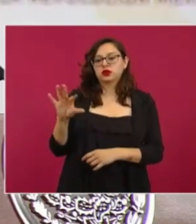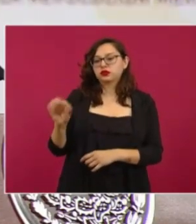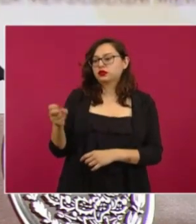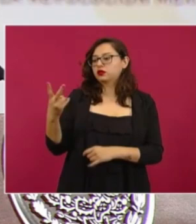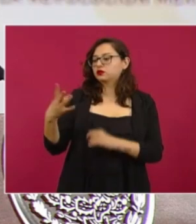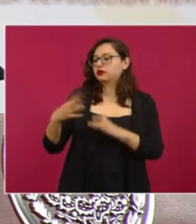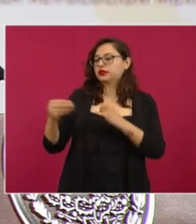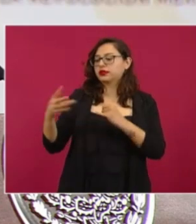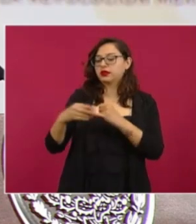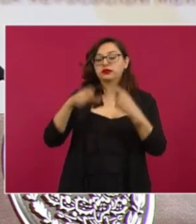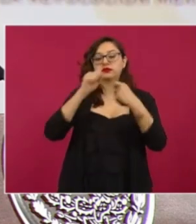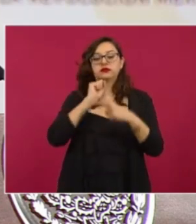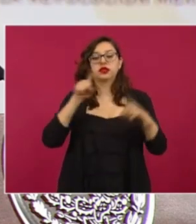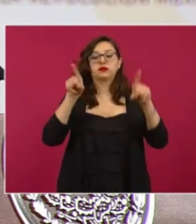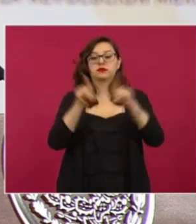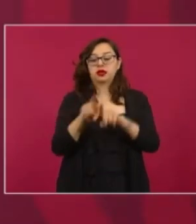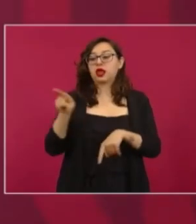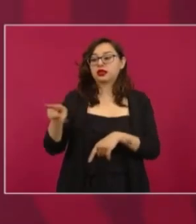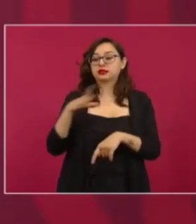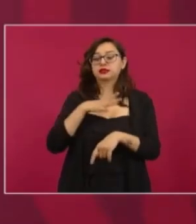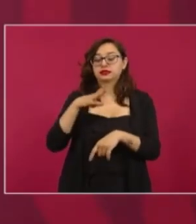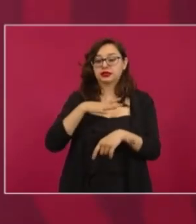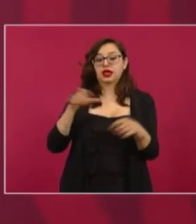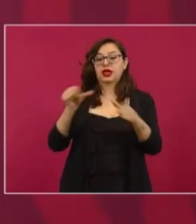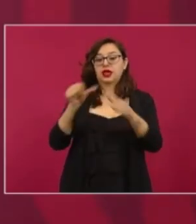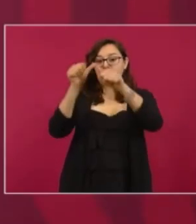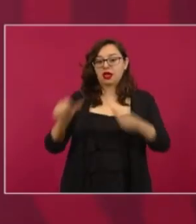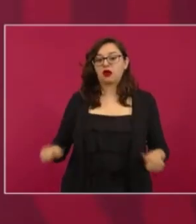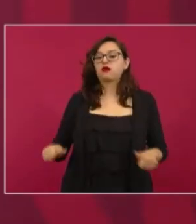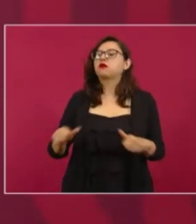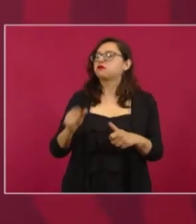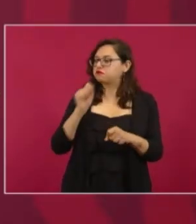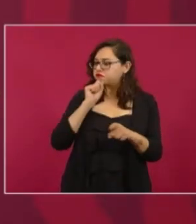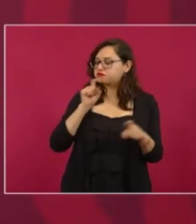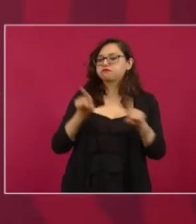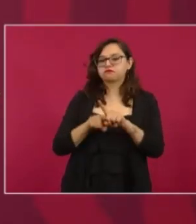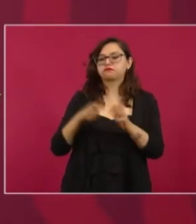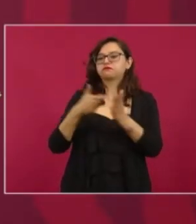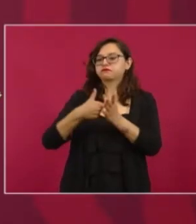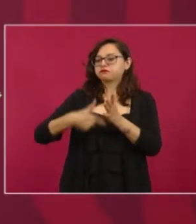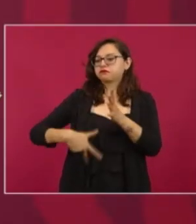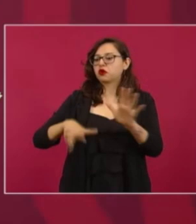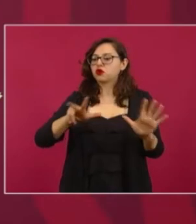842 pesos con 42 centavos, o también tenemos Bodega Aurrerá en Apodaca, Nuevo León, por ejemplo,